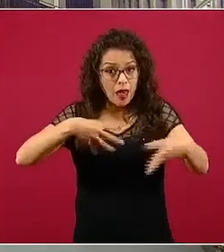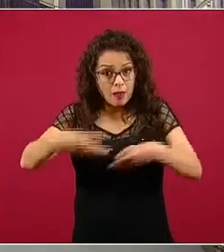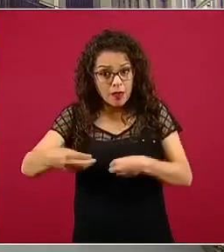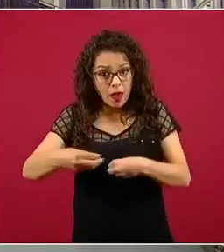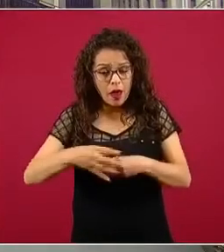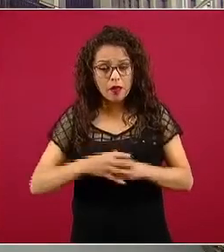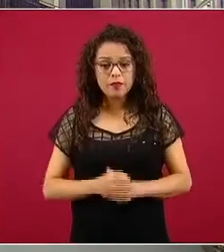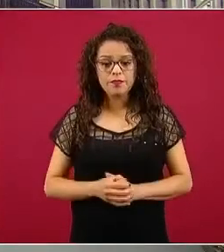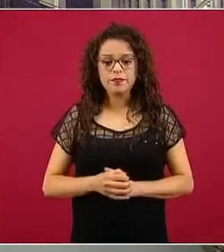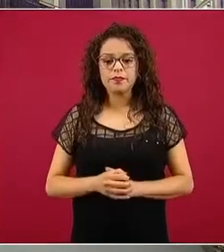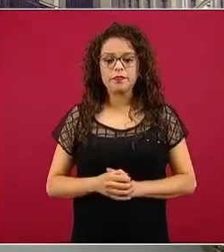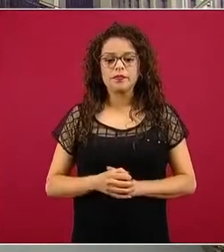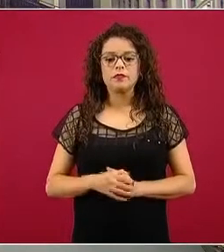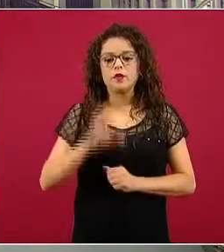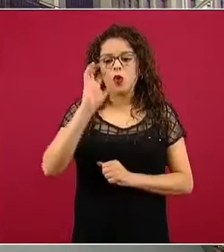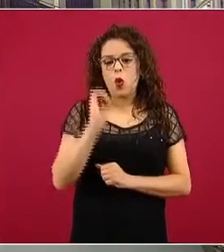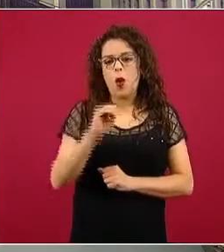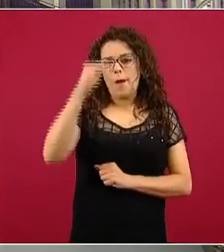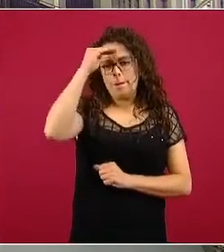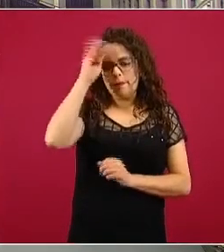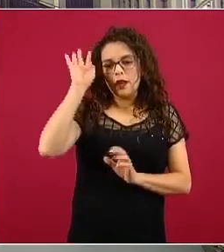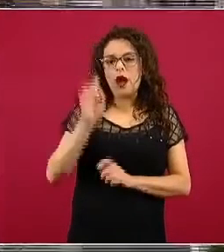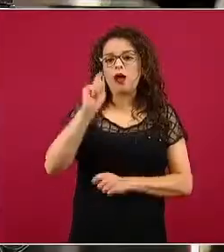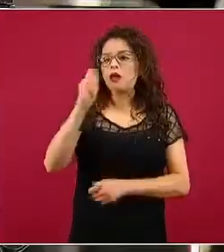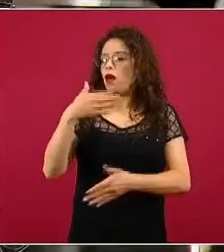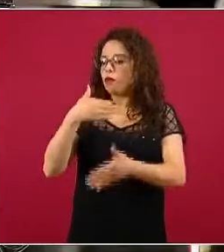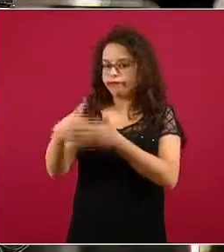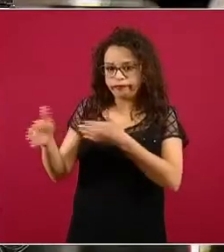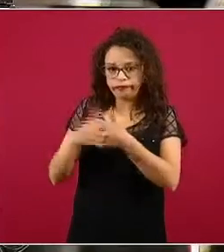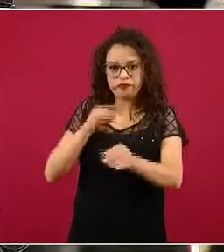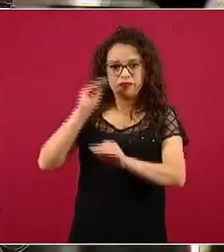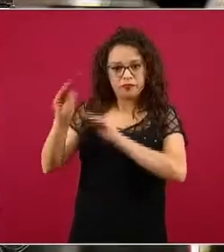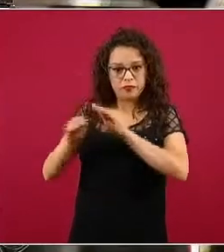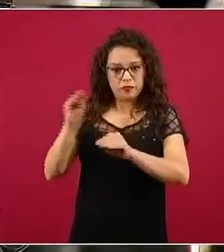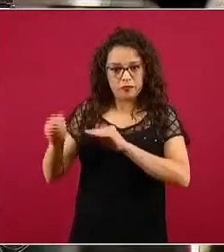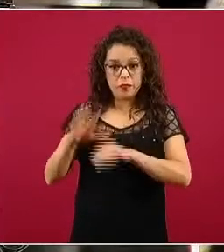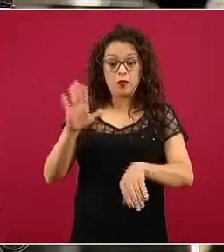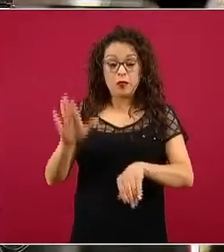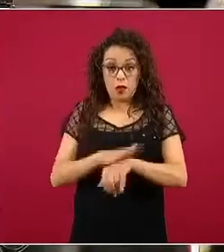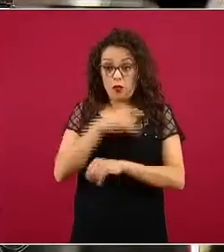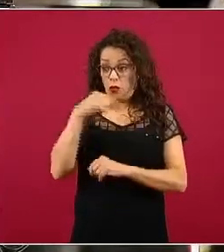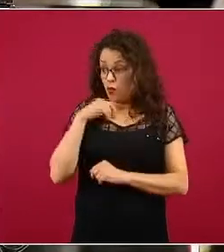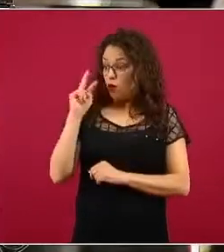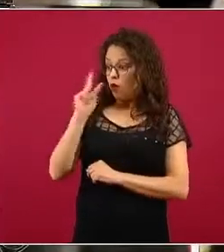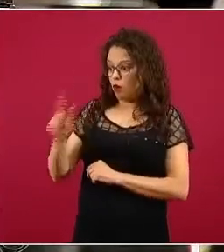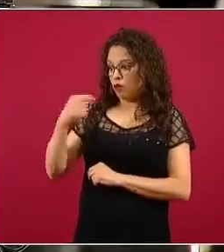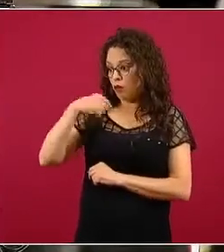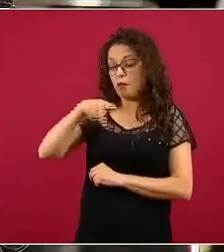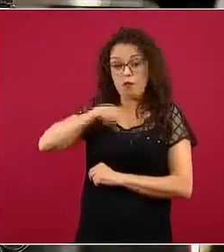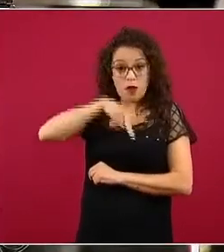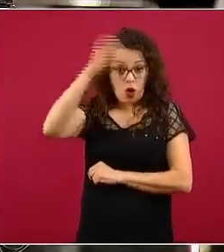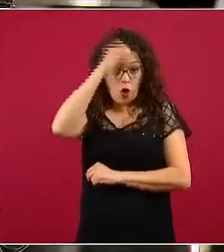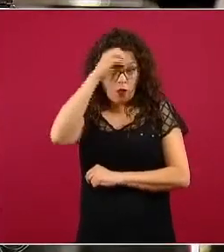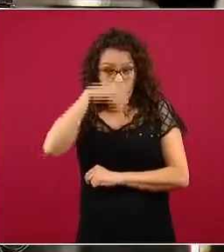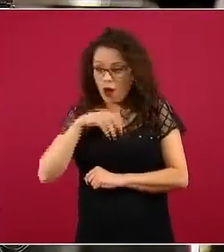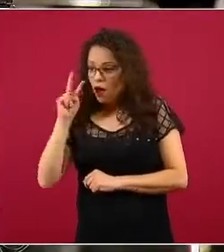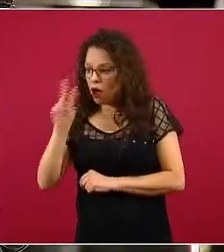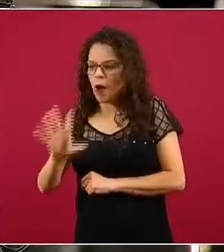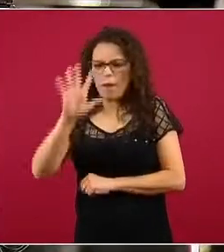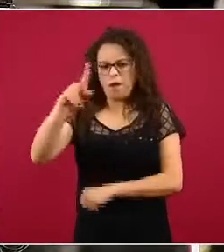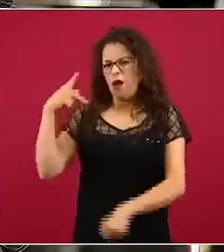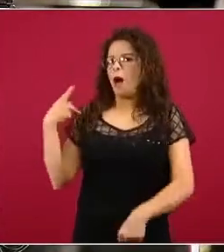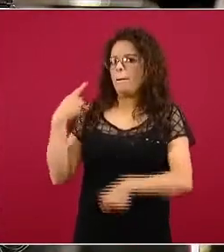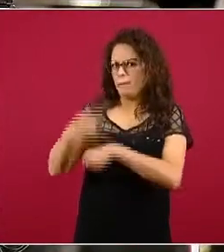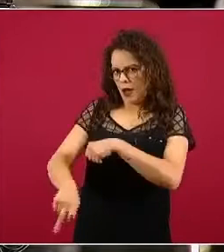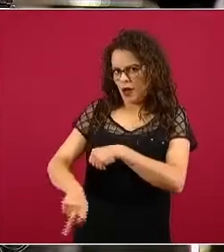en modernizarlas, reconozcamos, o en lo particular me parecen muy peligrosas y no sé si han pensado en